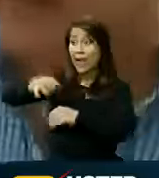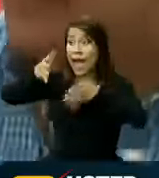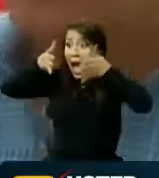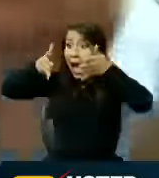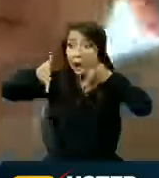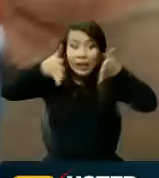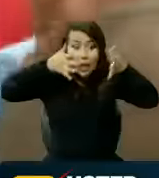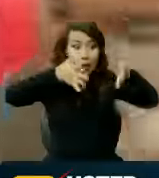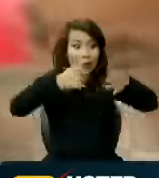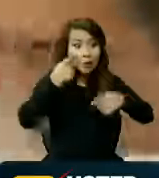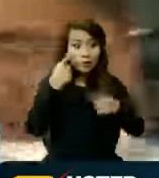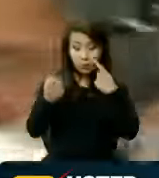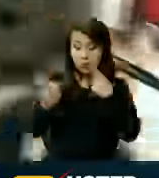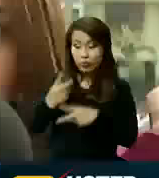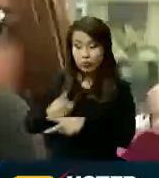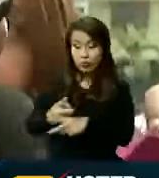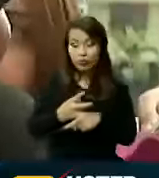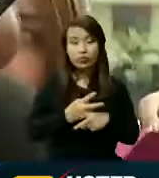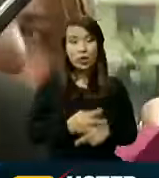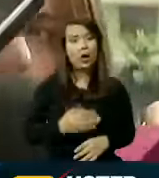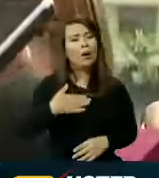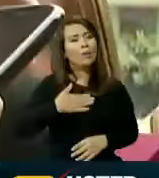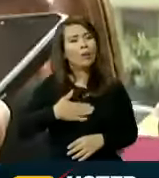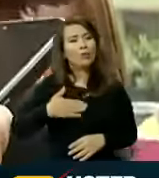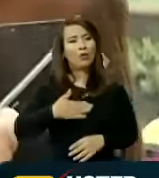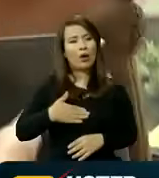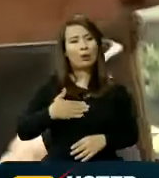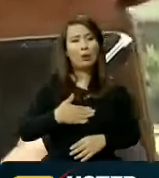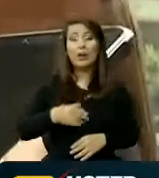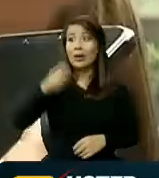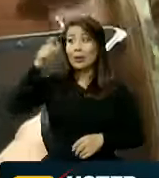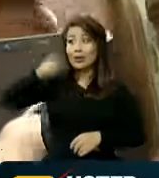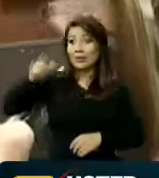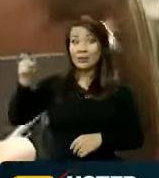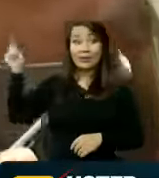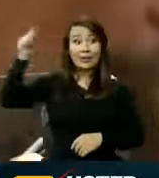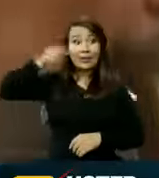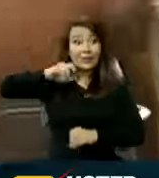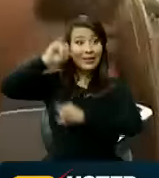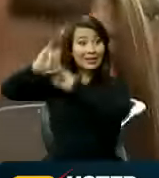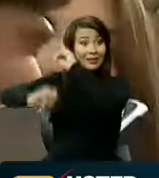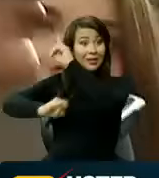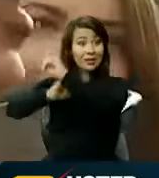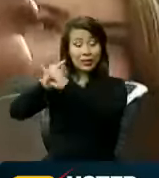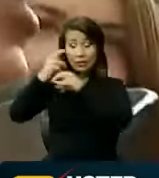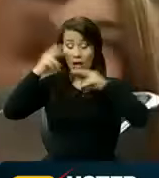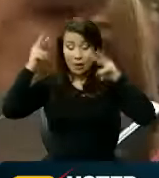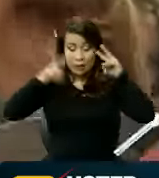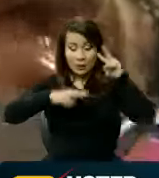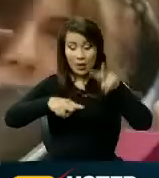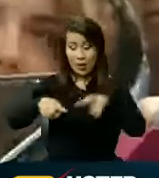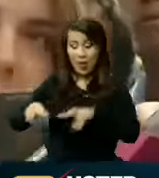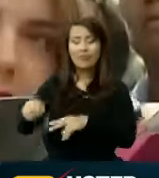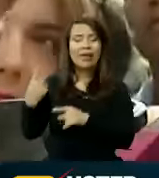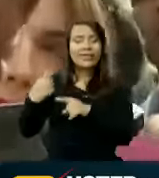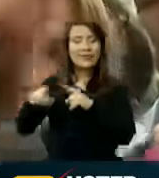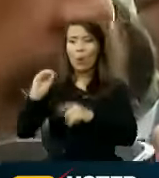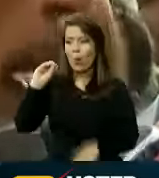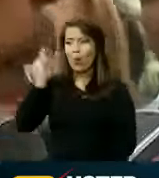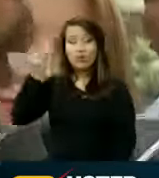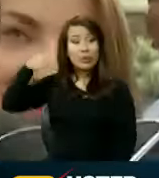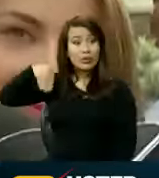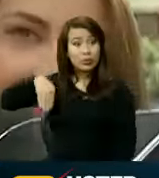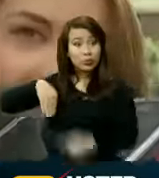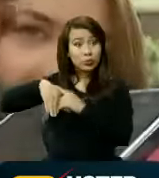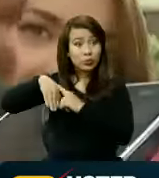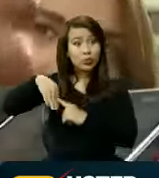atentos a este proceso. Que los señores que vienen de veedores, los internacionales, sean de la OEA, de la UNASUR o